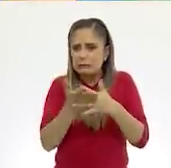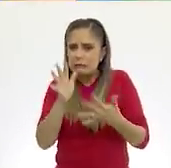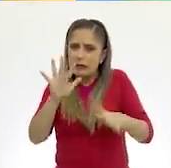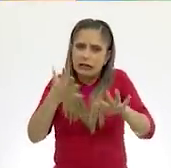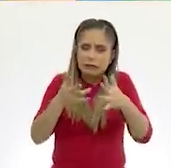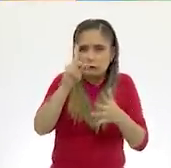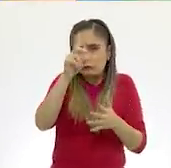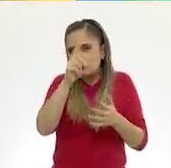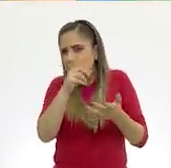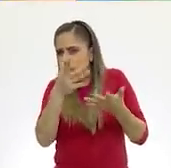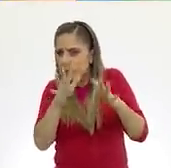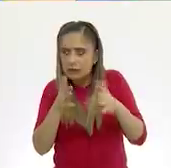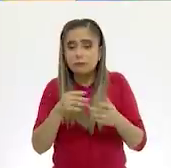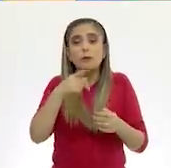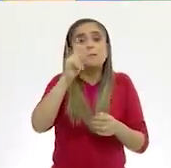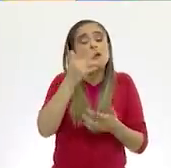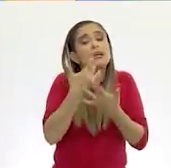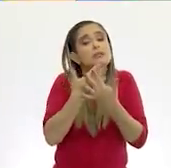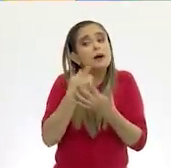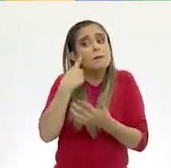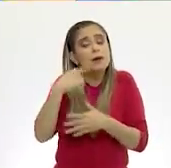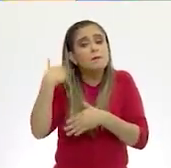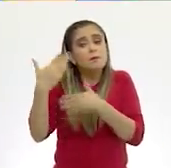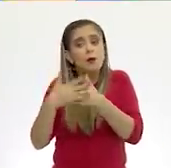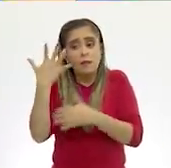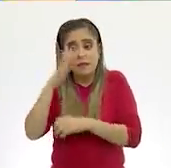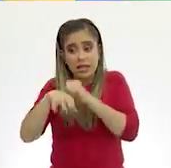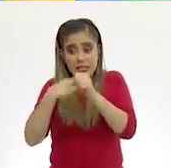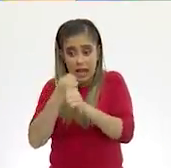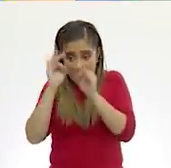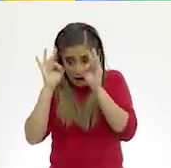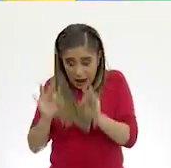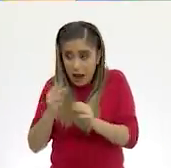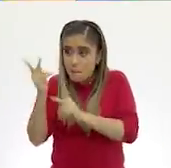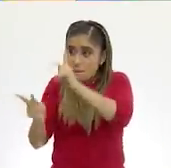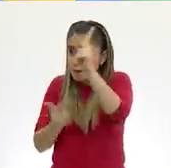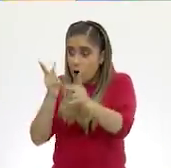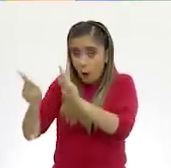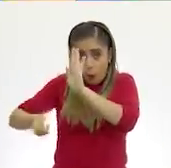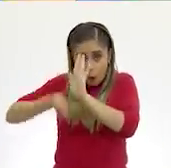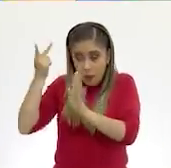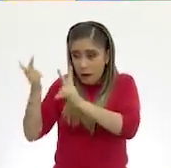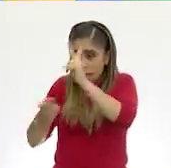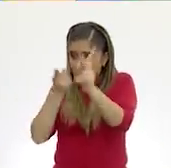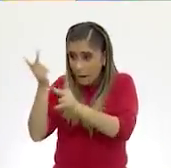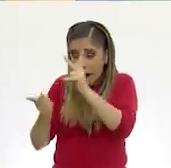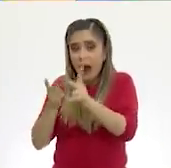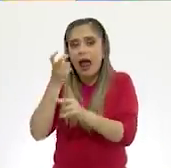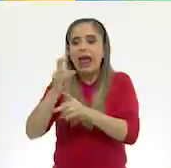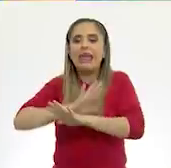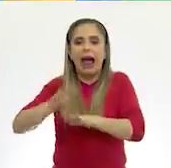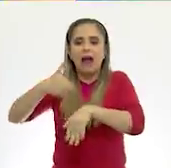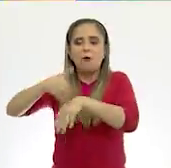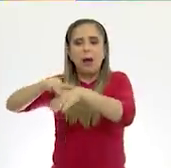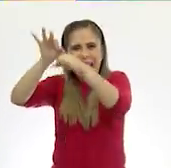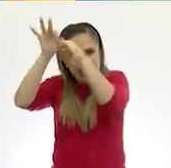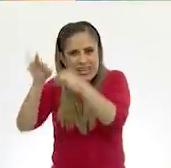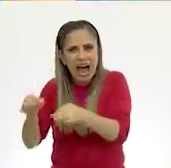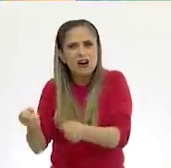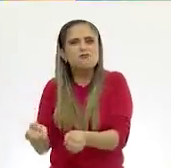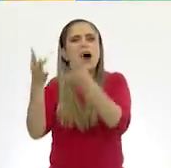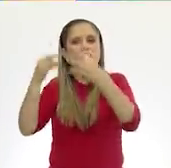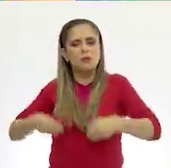nos proporcione los datos oficiales y definitivos. Recuerden que en el 2020 se realizó el